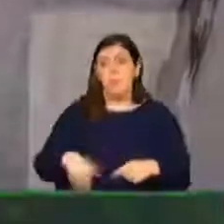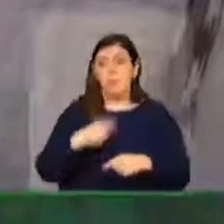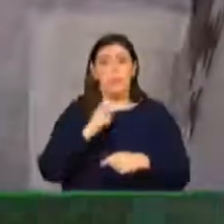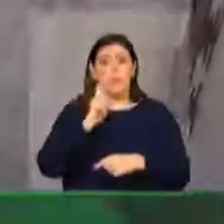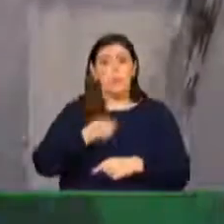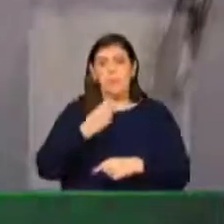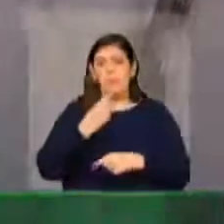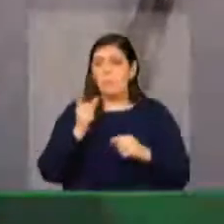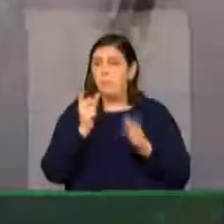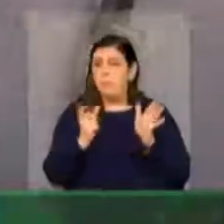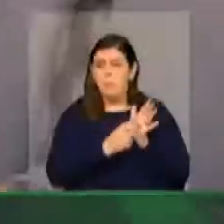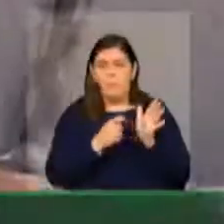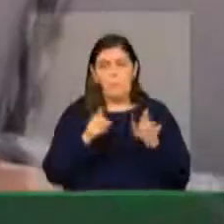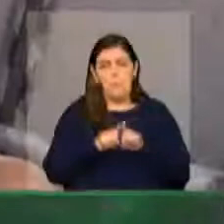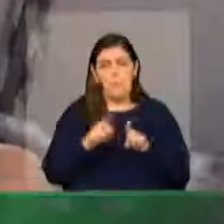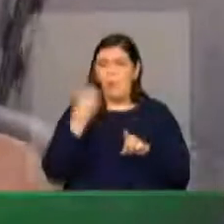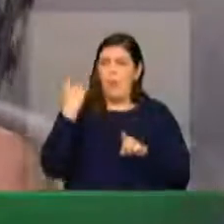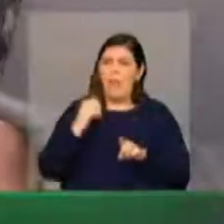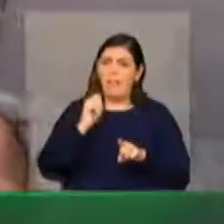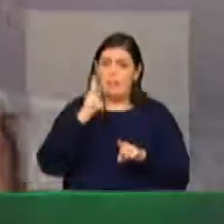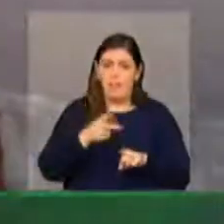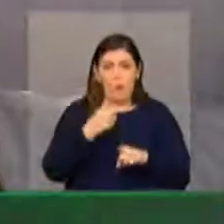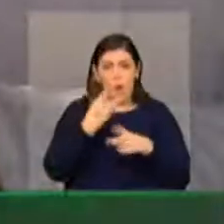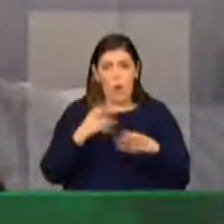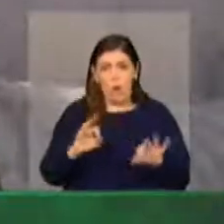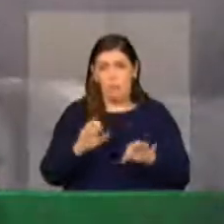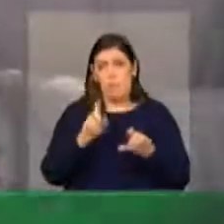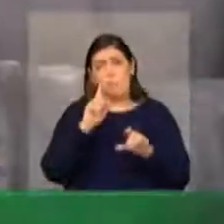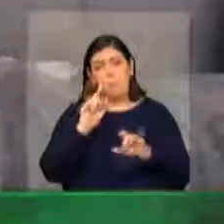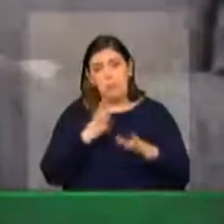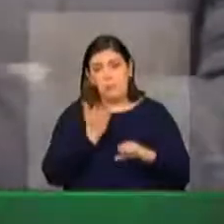mismos argumentos usados anteriormente en pedidos similares.